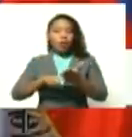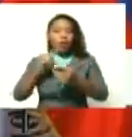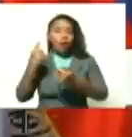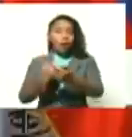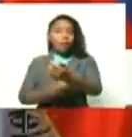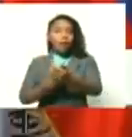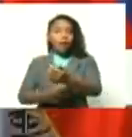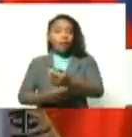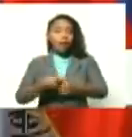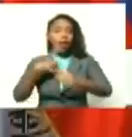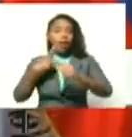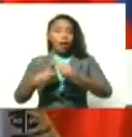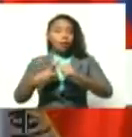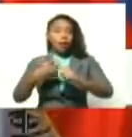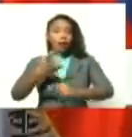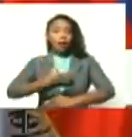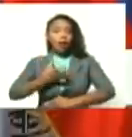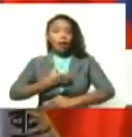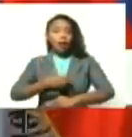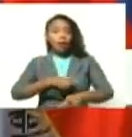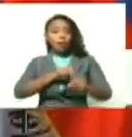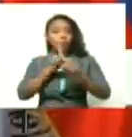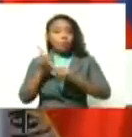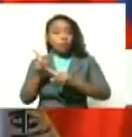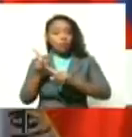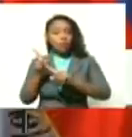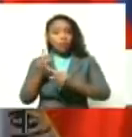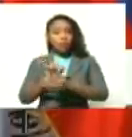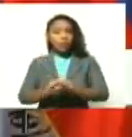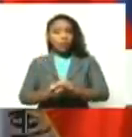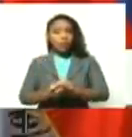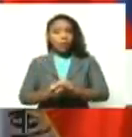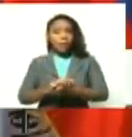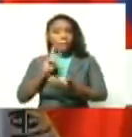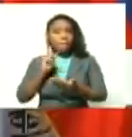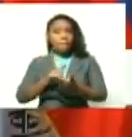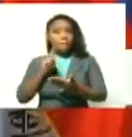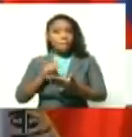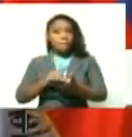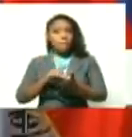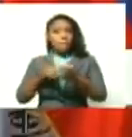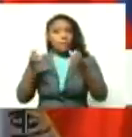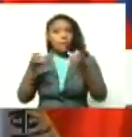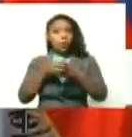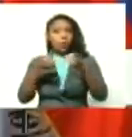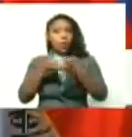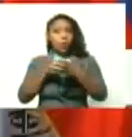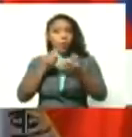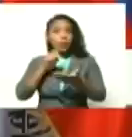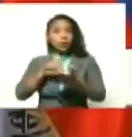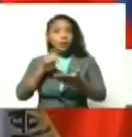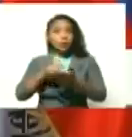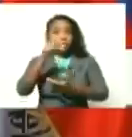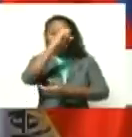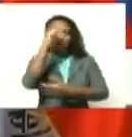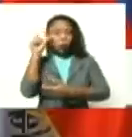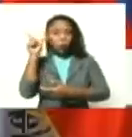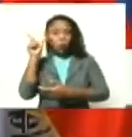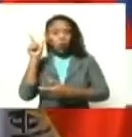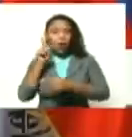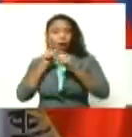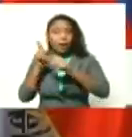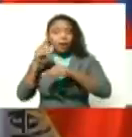hermana del exalcalde, en este caso miembro del Partido Socialista Unido de Venezuela,